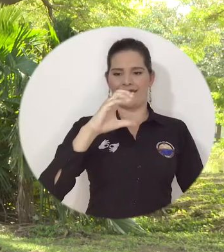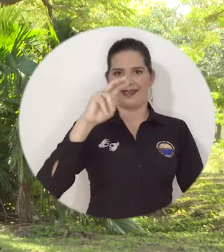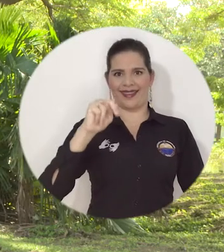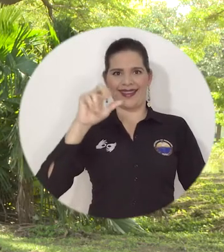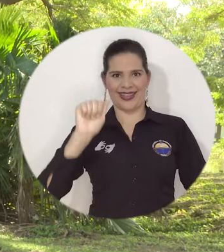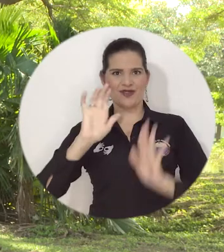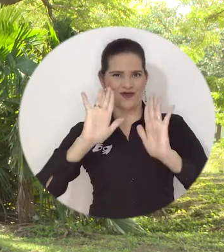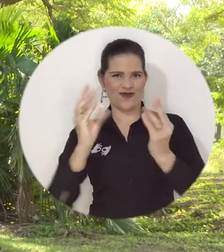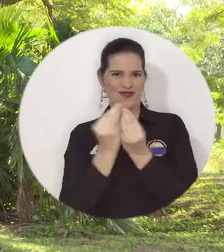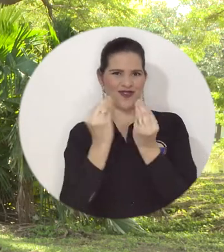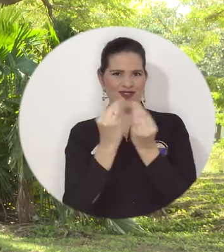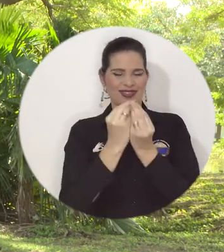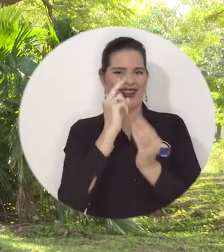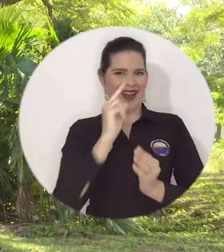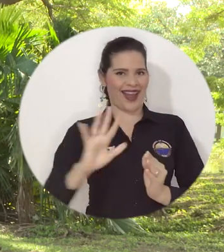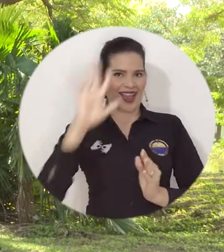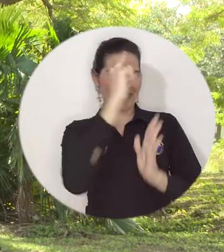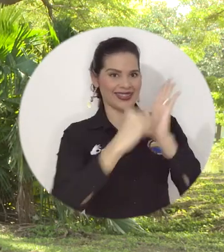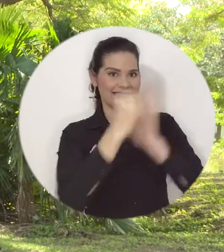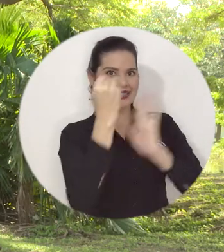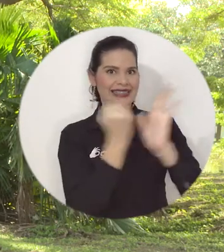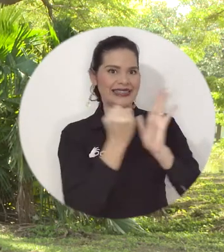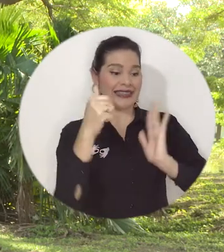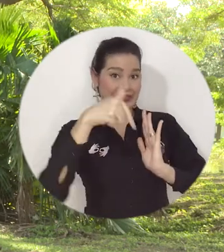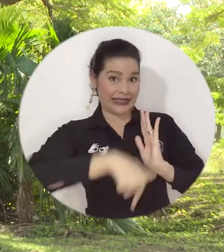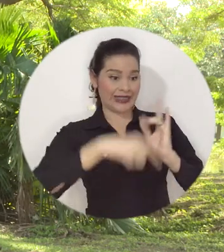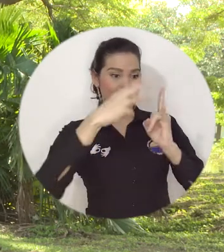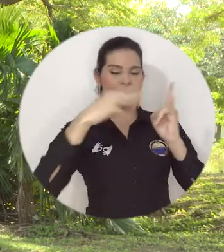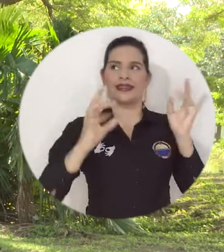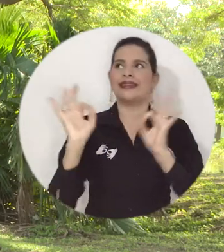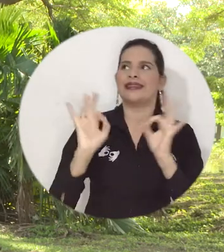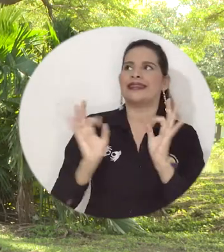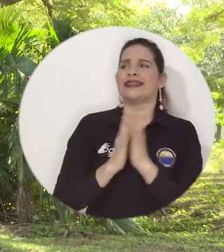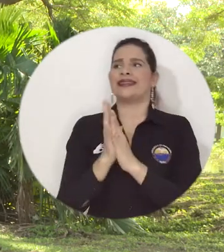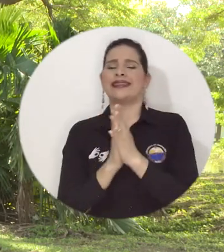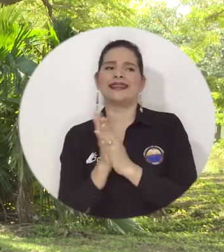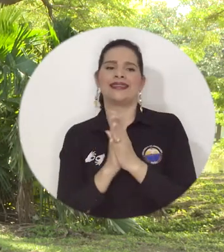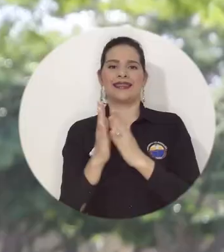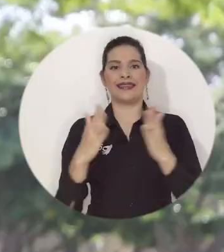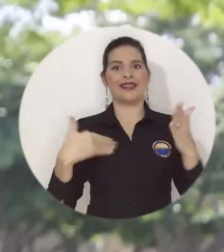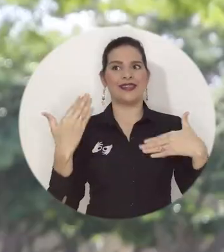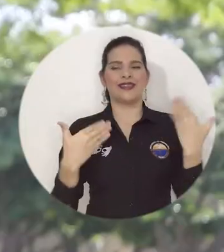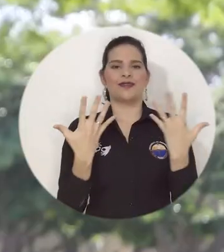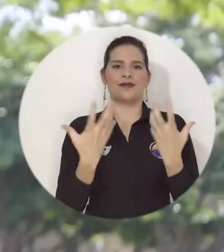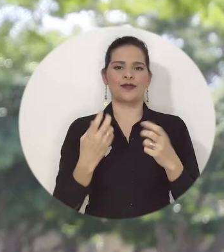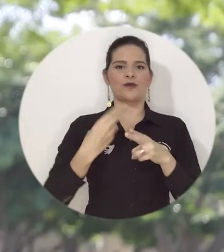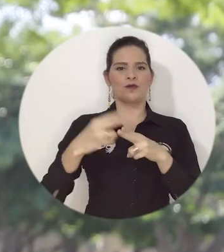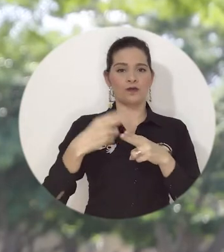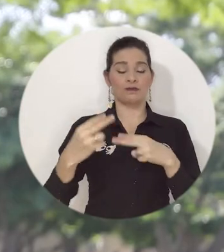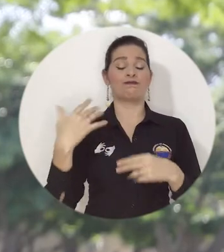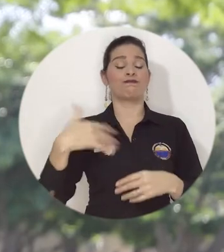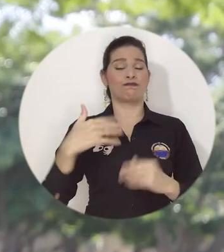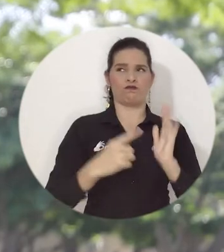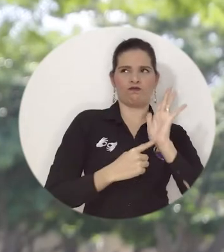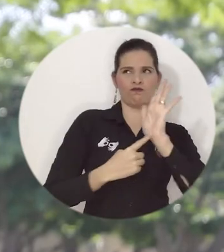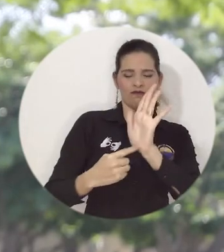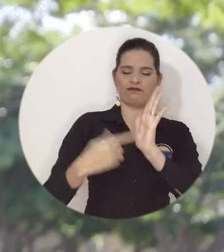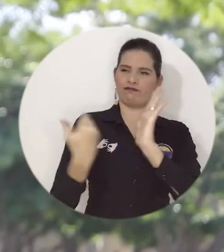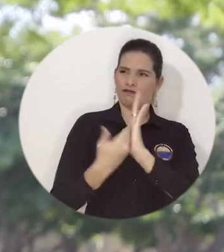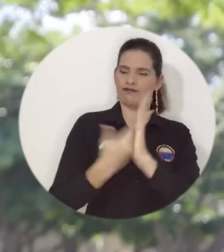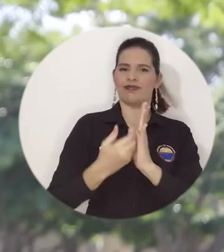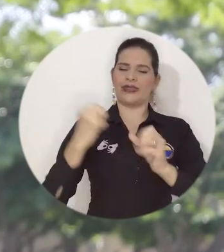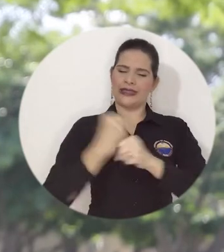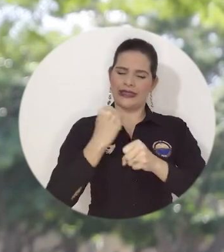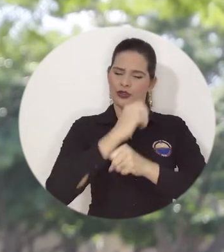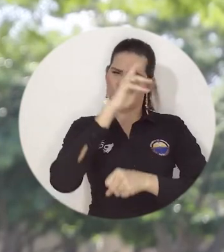La visita de pares del CNA es una de las citas más esperadas por la familia Unimagdalena, como un momento para ratificar y dar cuentas